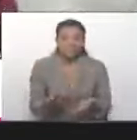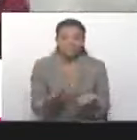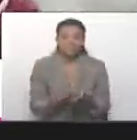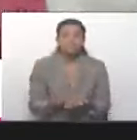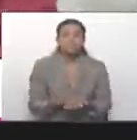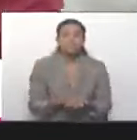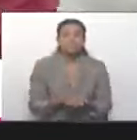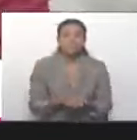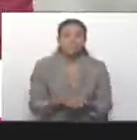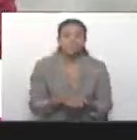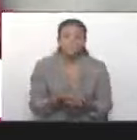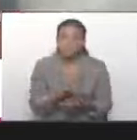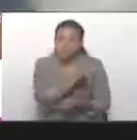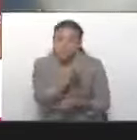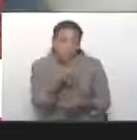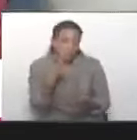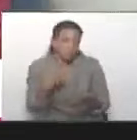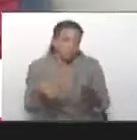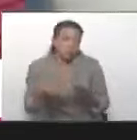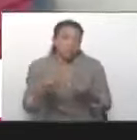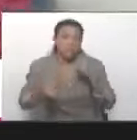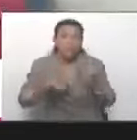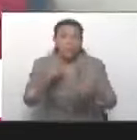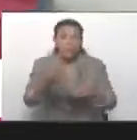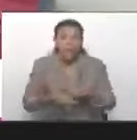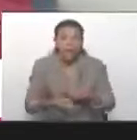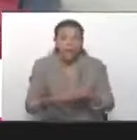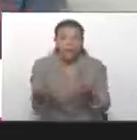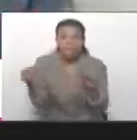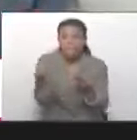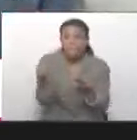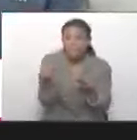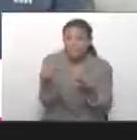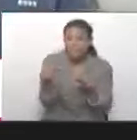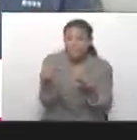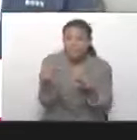también, si lo usaban mucho. Después vino el pendrive.